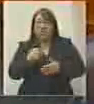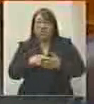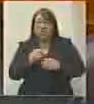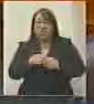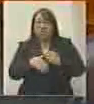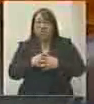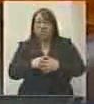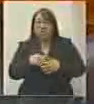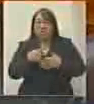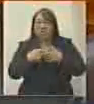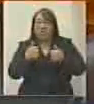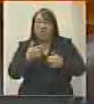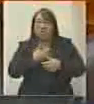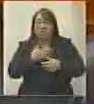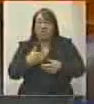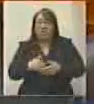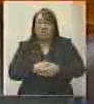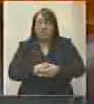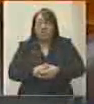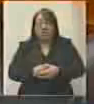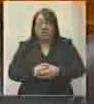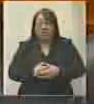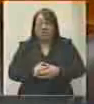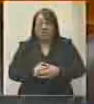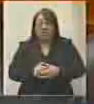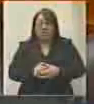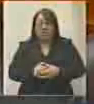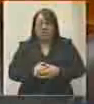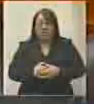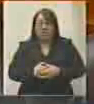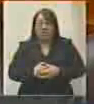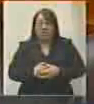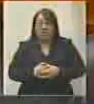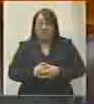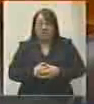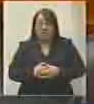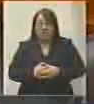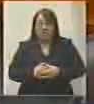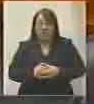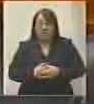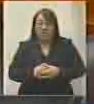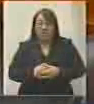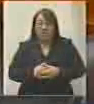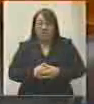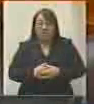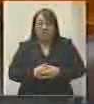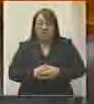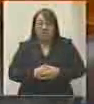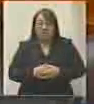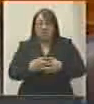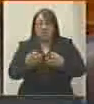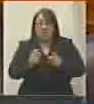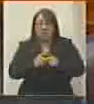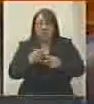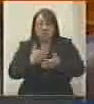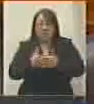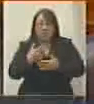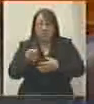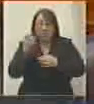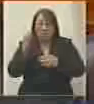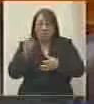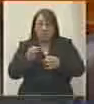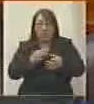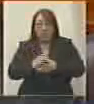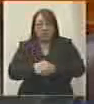descentralización efectiva, presidente. Presidente, quisiera también proponer una